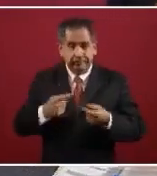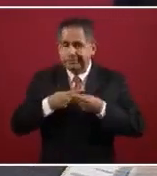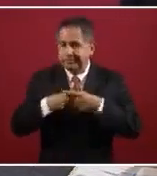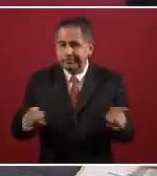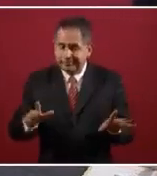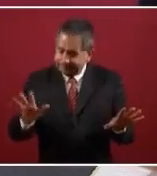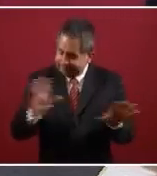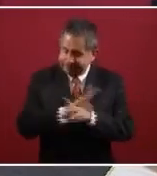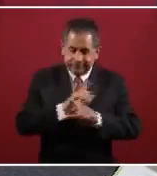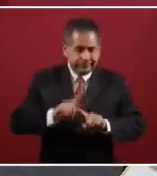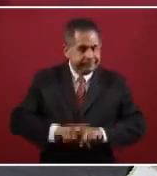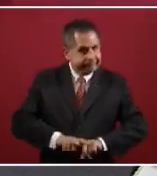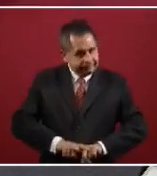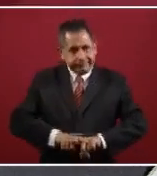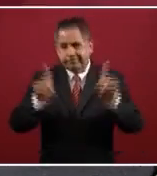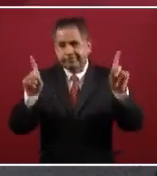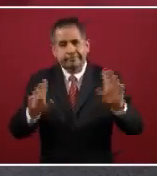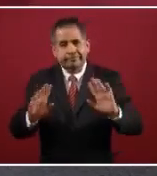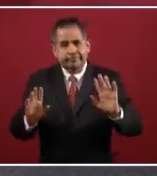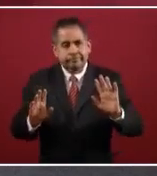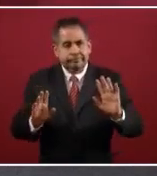cambio.